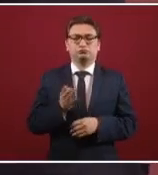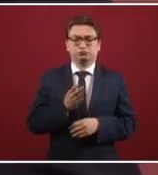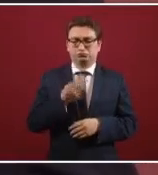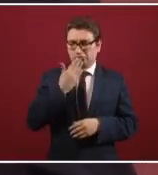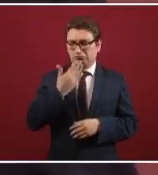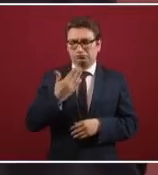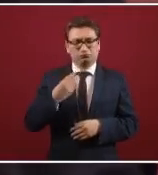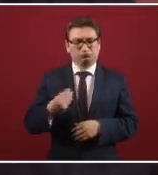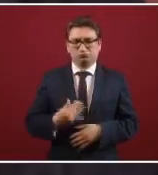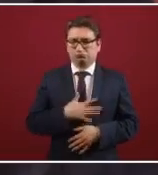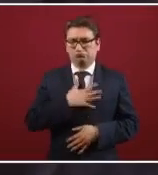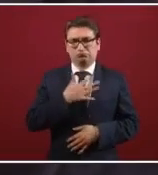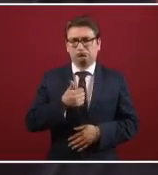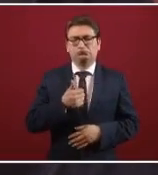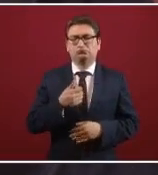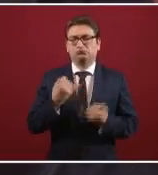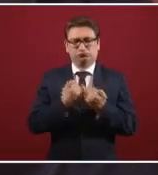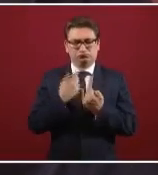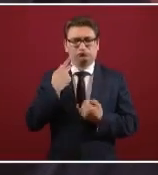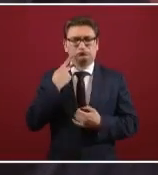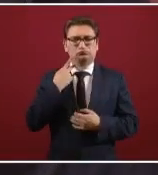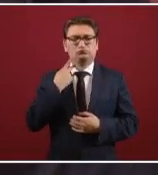incluso la política